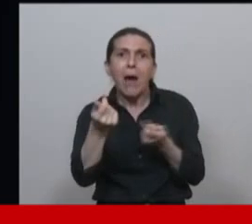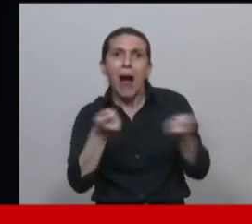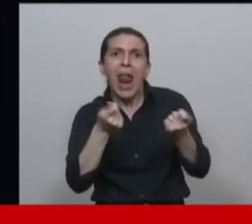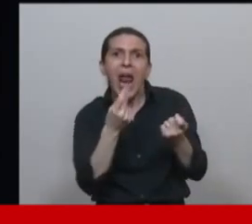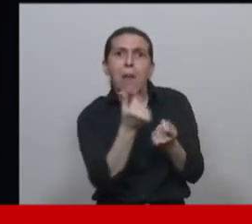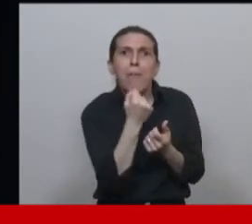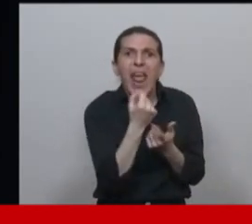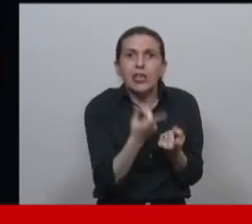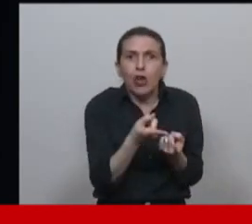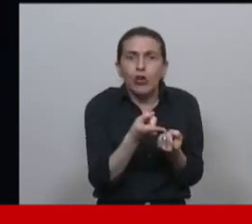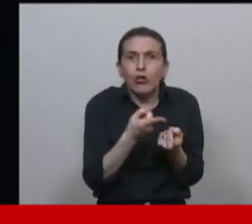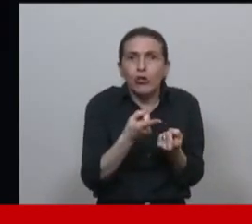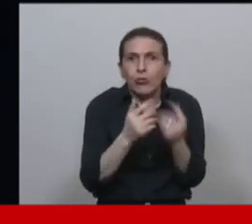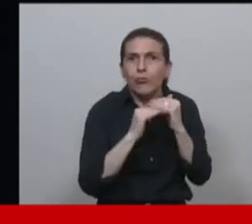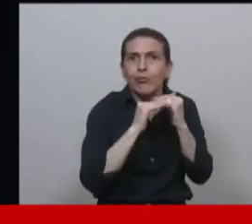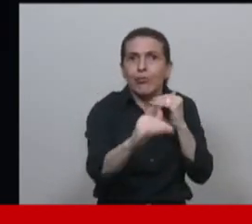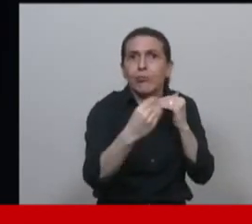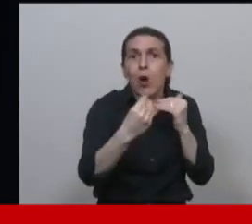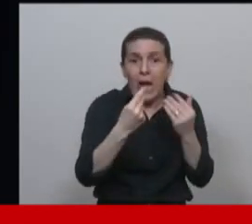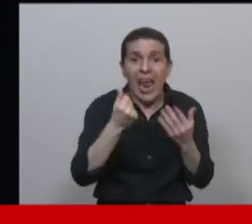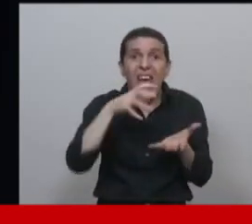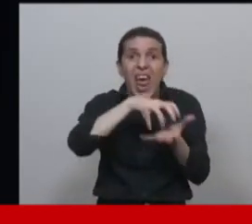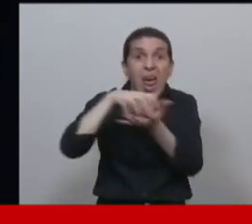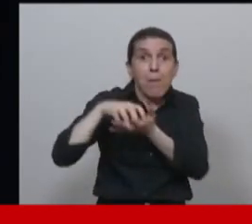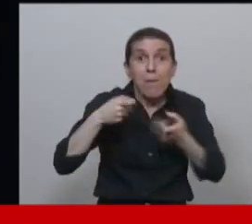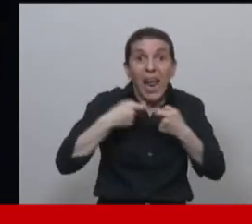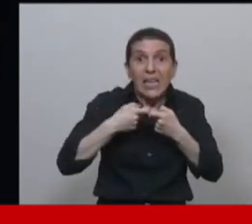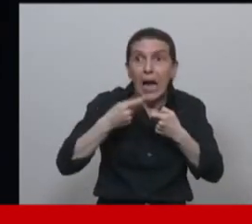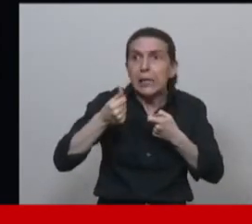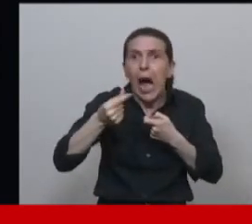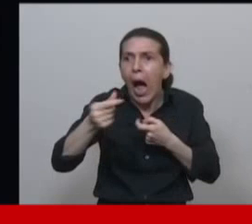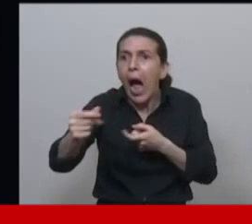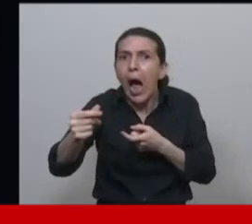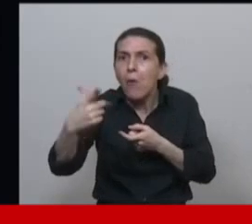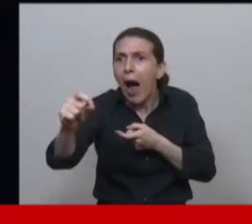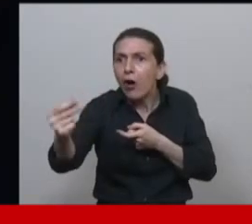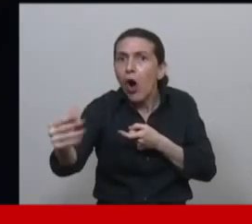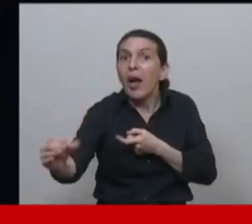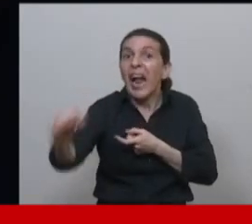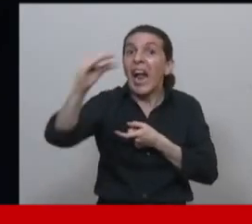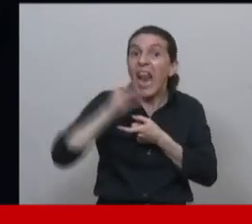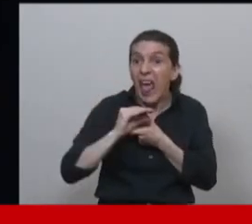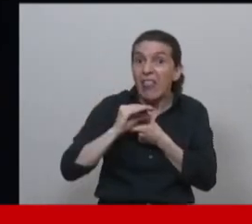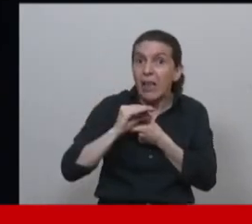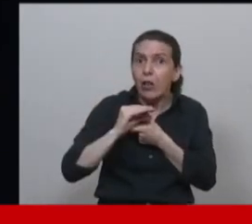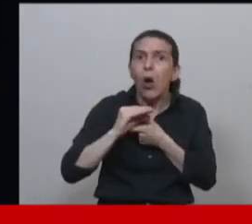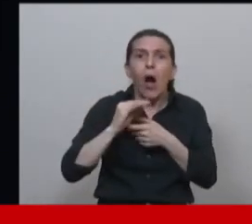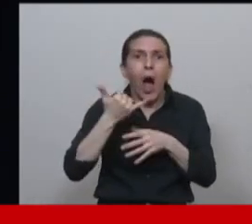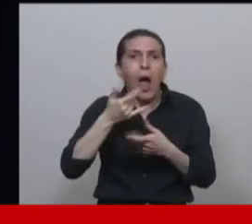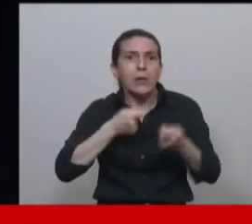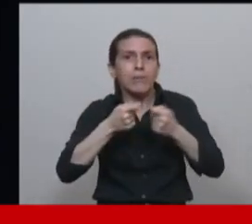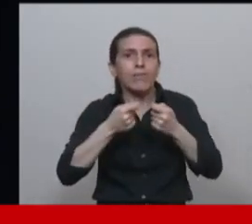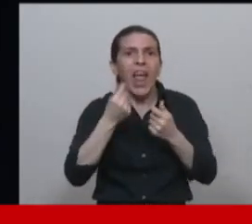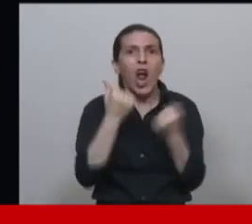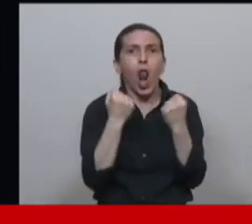así las empresas puedan acceder al crédito para poder transitar senderos más virtuosos